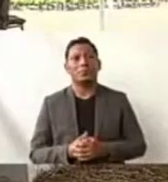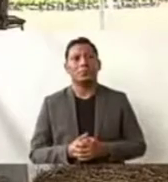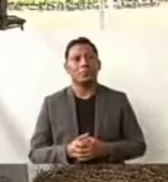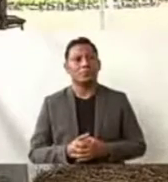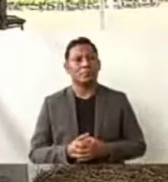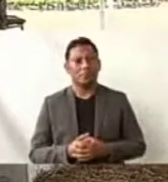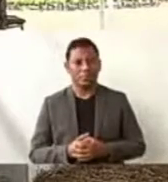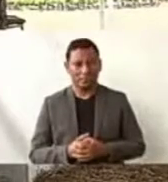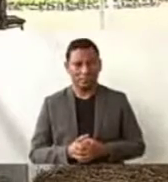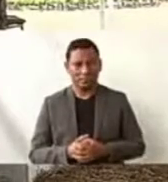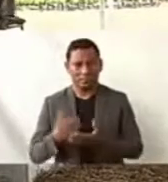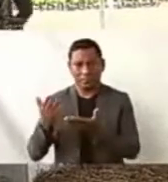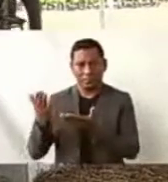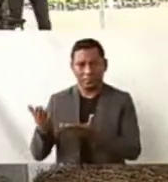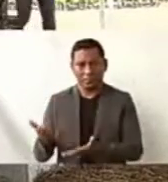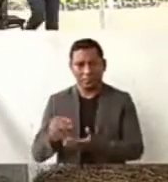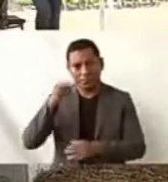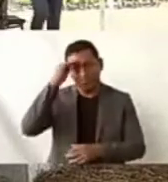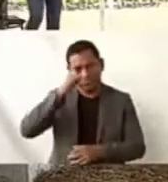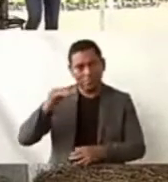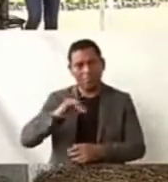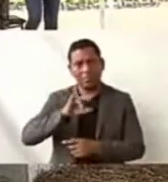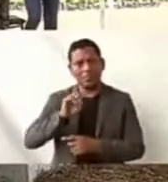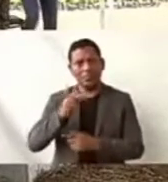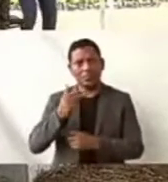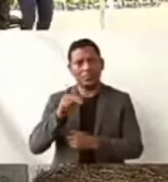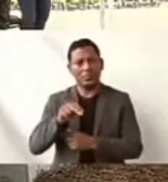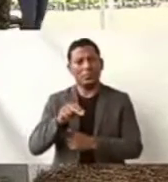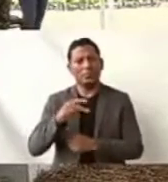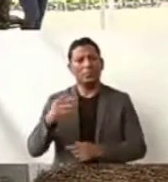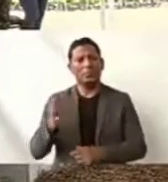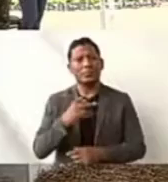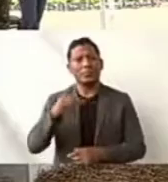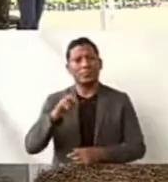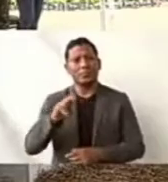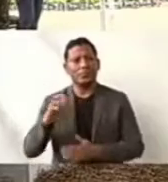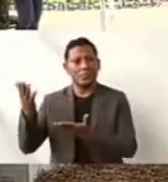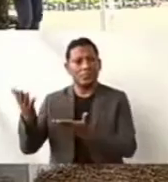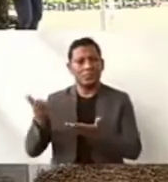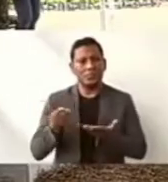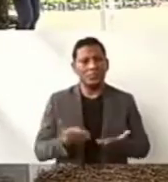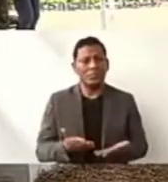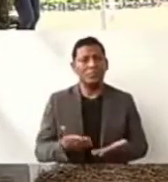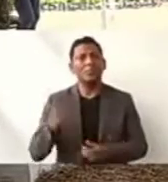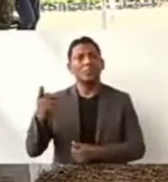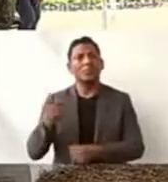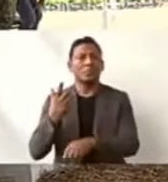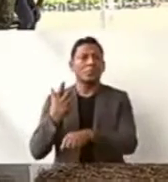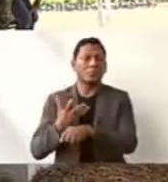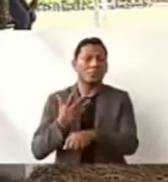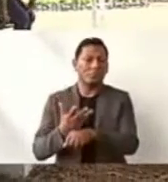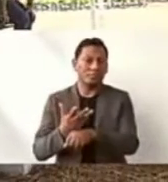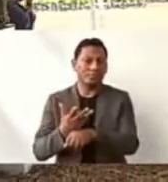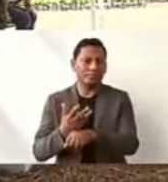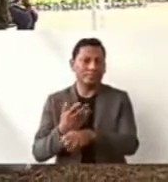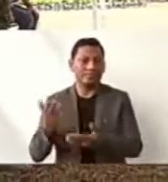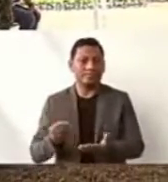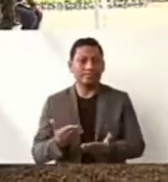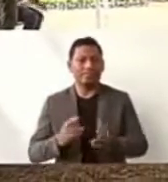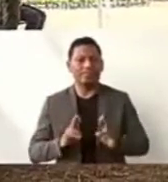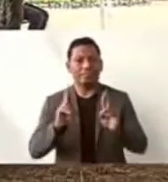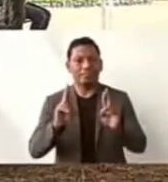hace uso de la palabra el señor john kerry enviado especial para el clima del gobierno de los eeuu de américa